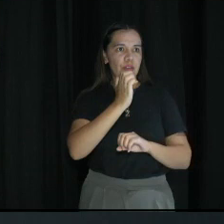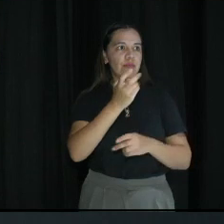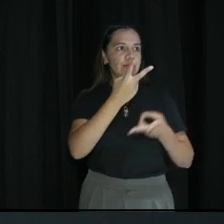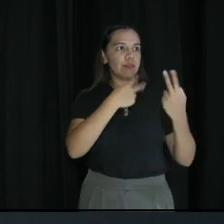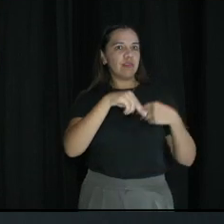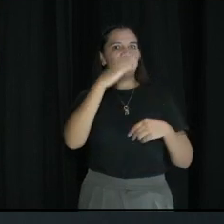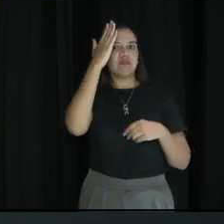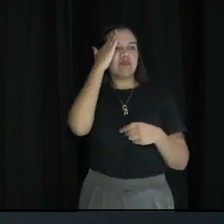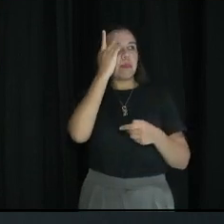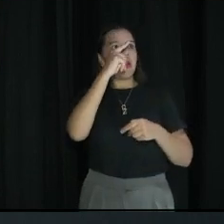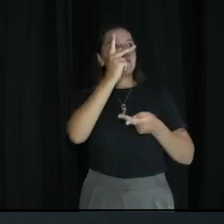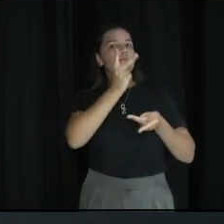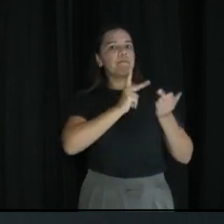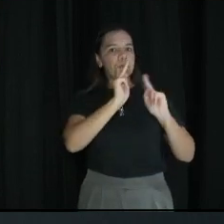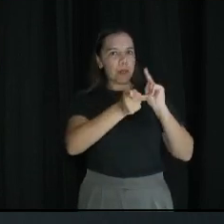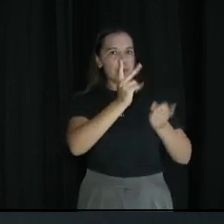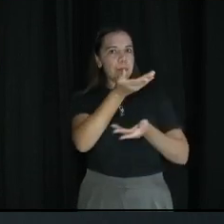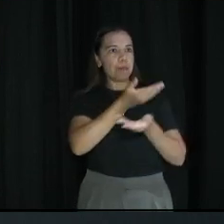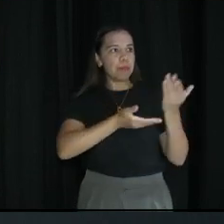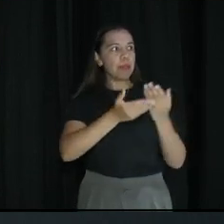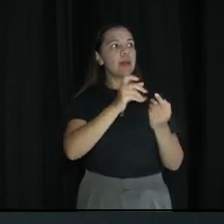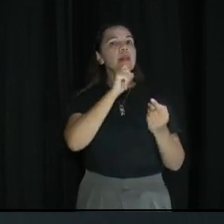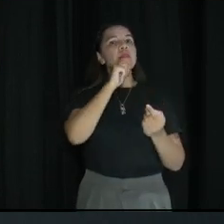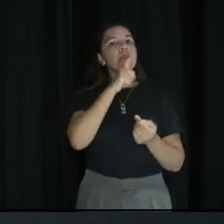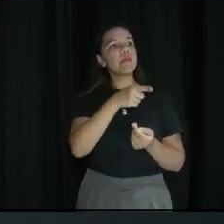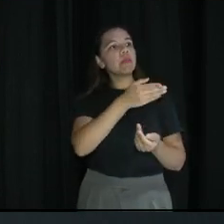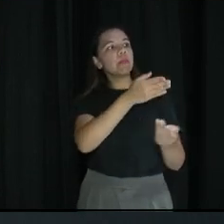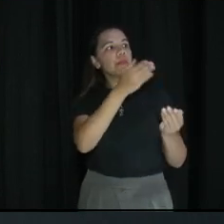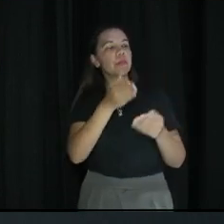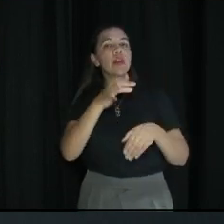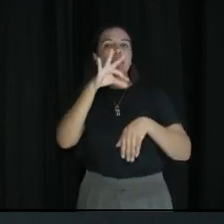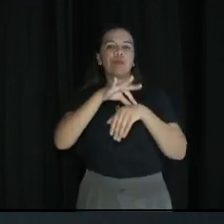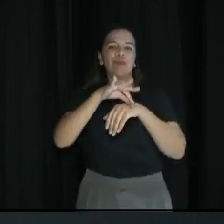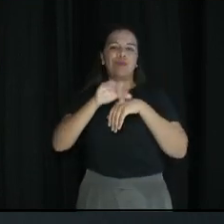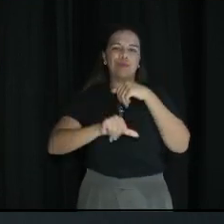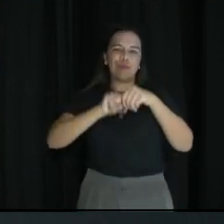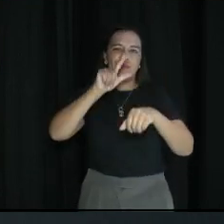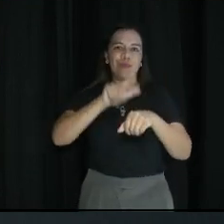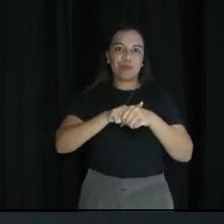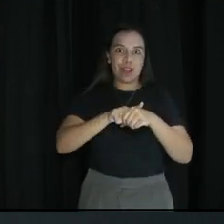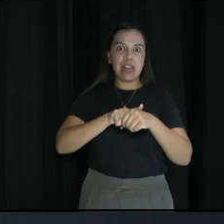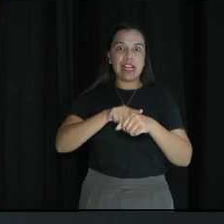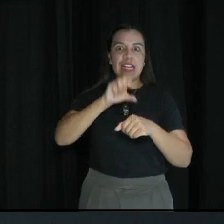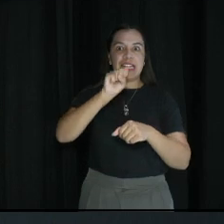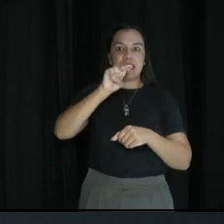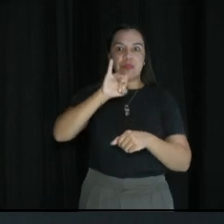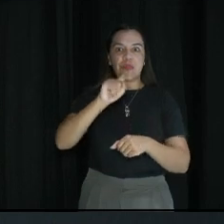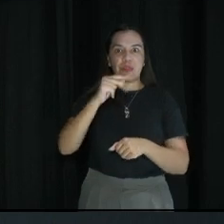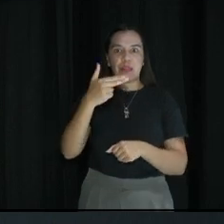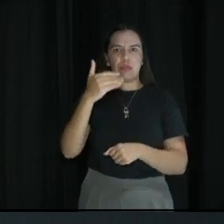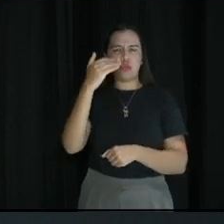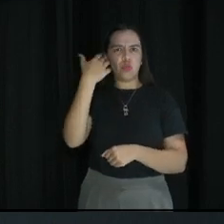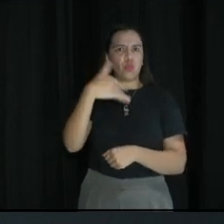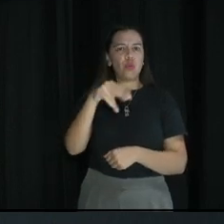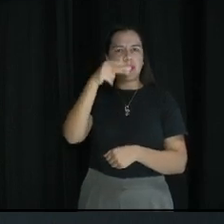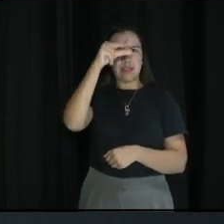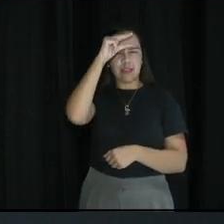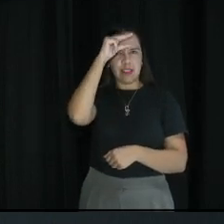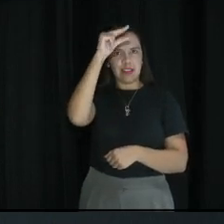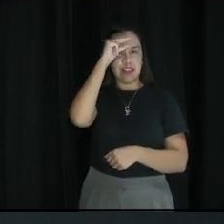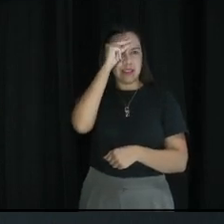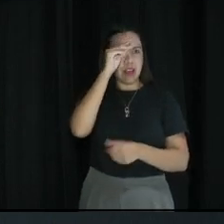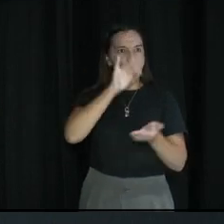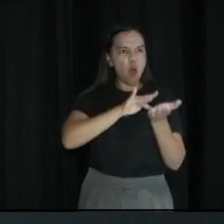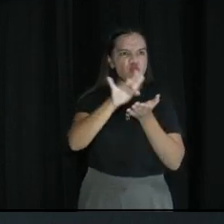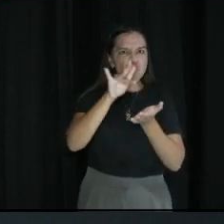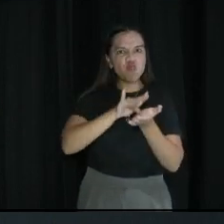este conversatorio. Y también aquí al médico Ismir, que con su gran conocimiento nos ha apoyado prácticamente